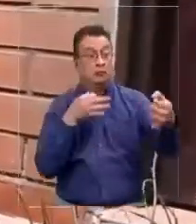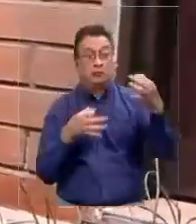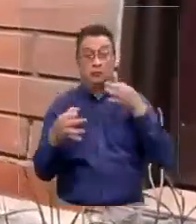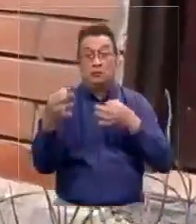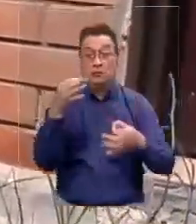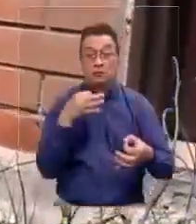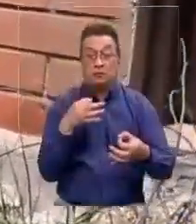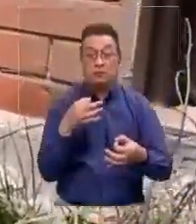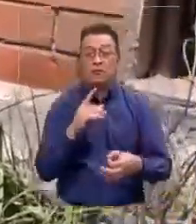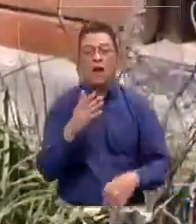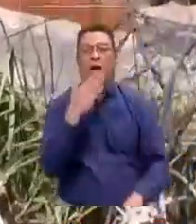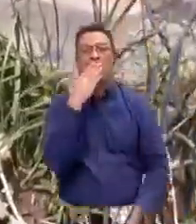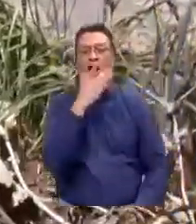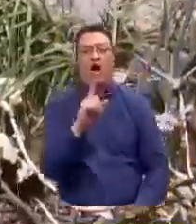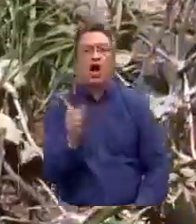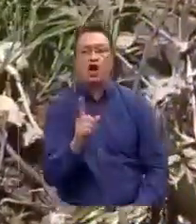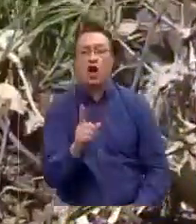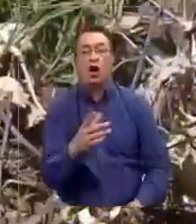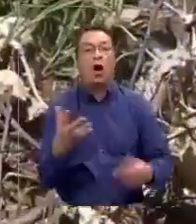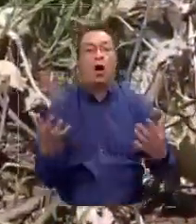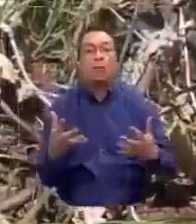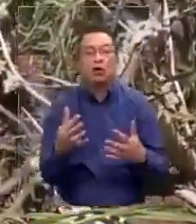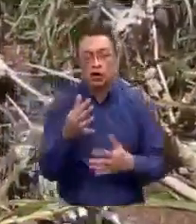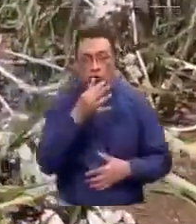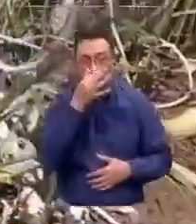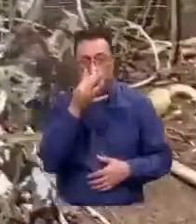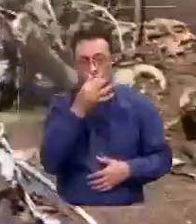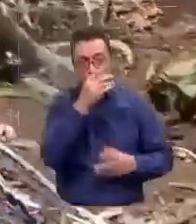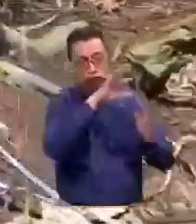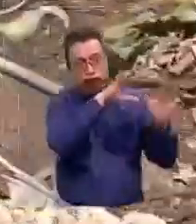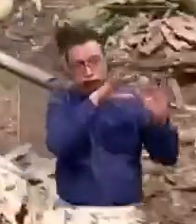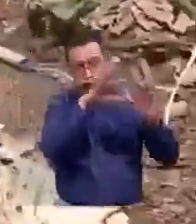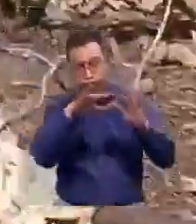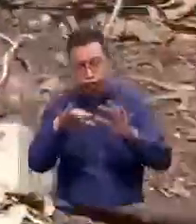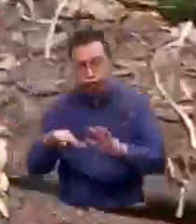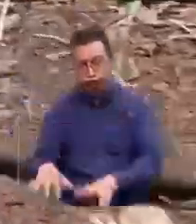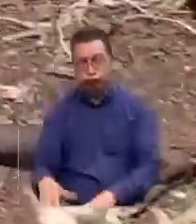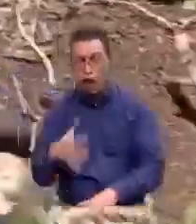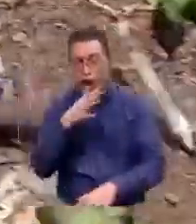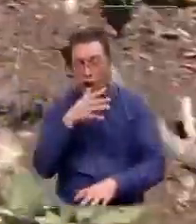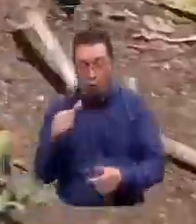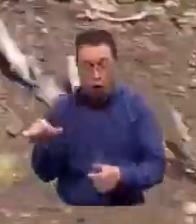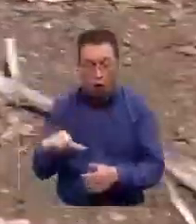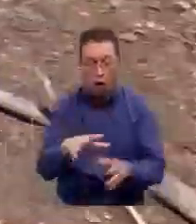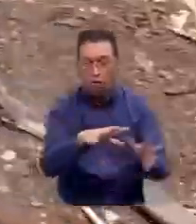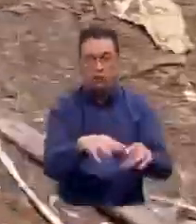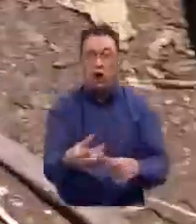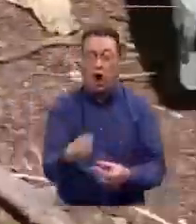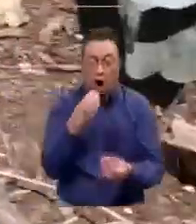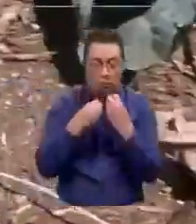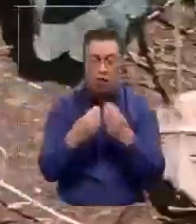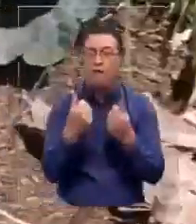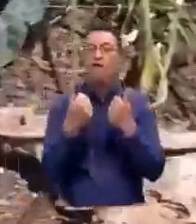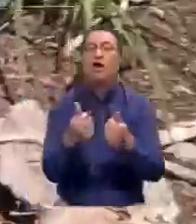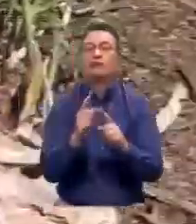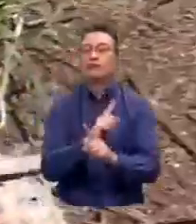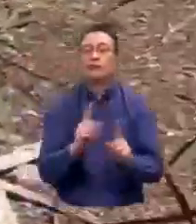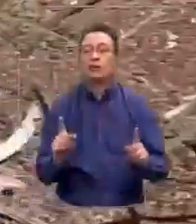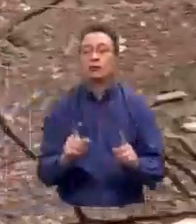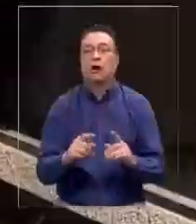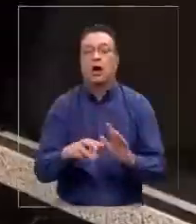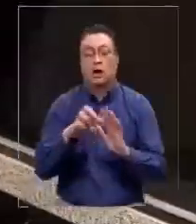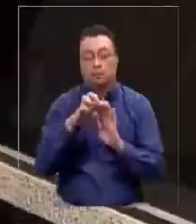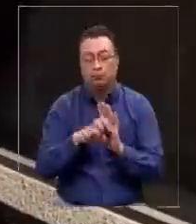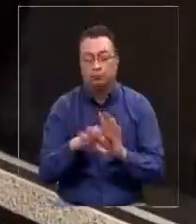que lo mejor era no hacerlo por los contaminantes tanto del aire como del agua, que no era bueno consumirlos. Así que ahí quedó el